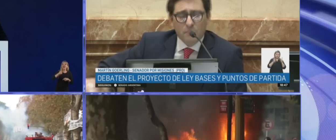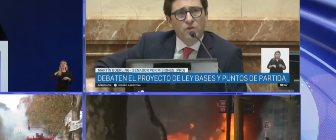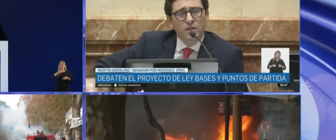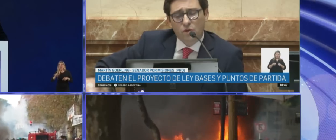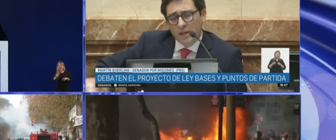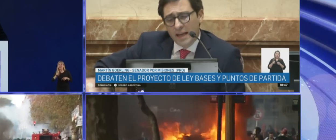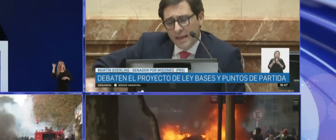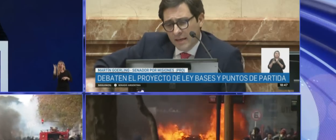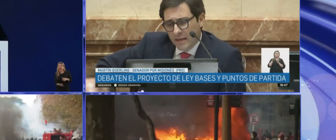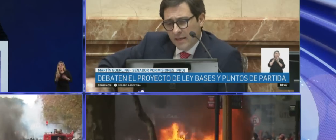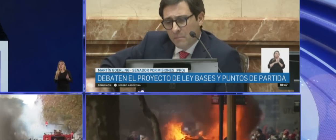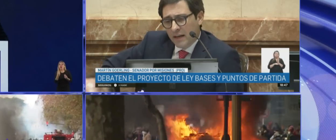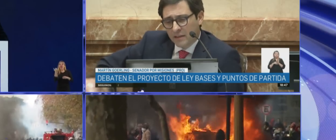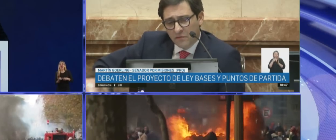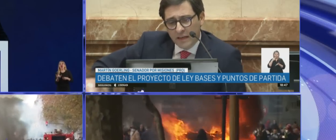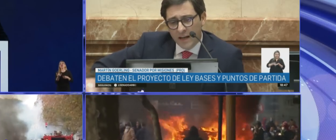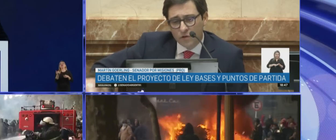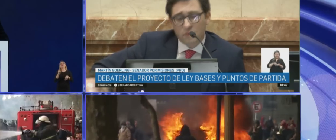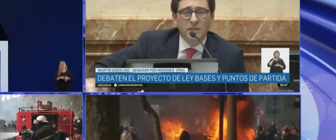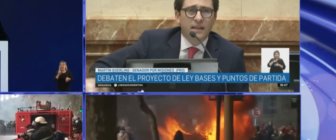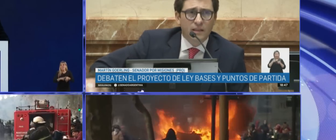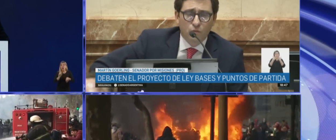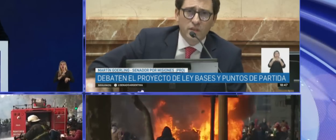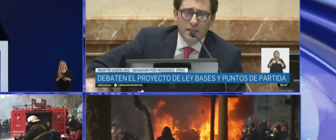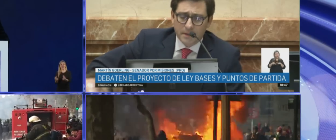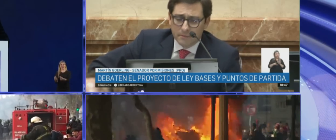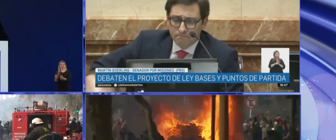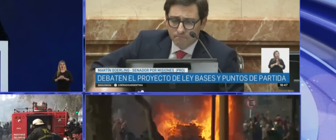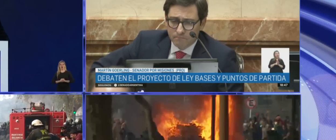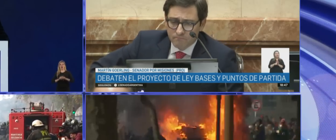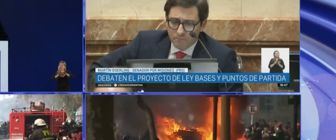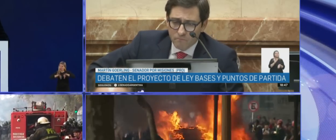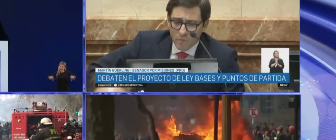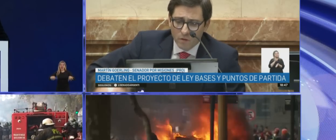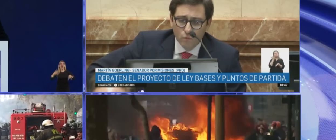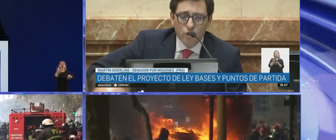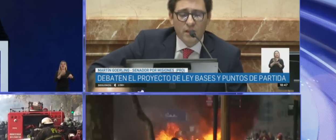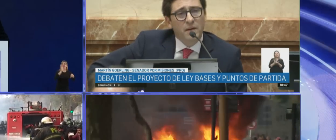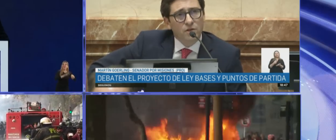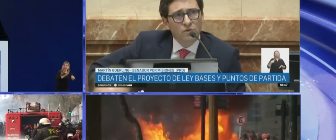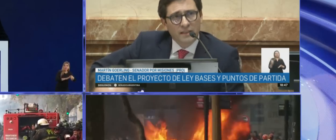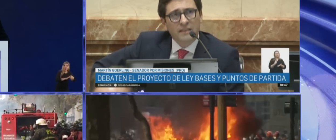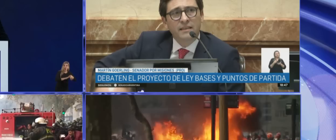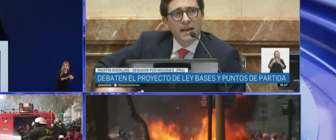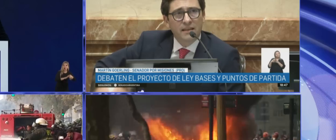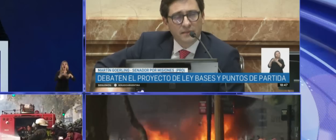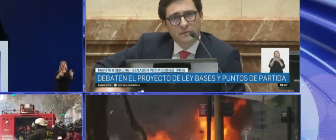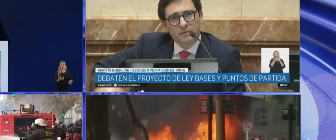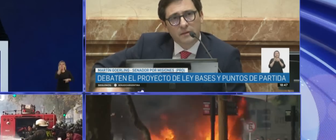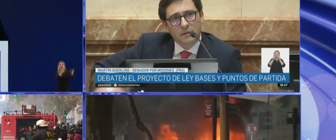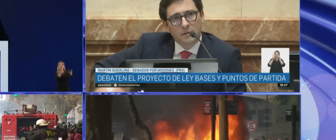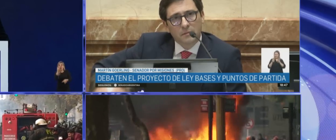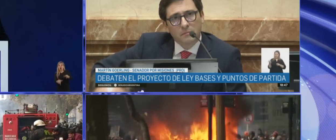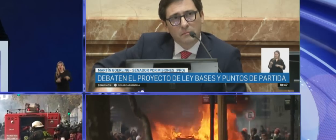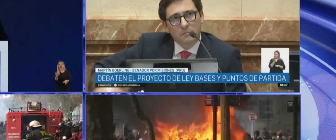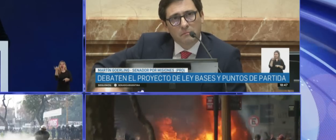existe el dinero. Existe porque existe el tiempo y existe con, digamos, individuos que están dispuestos